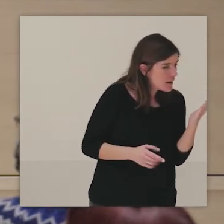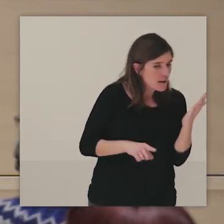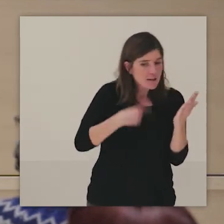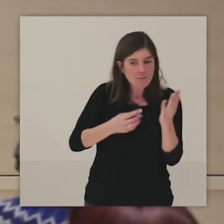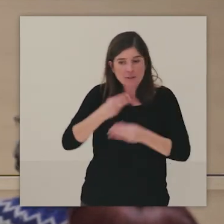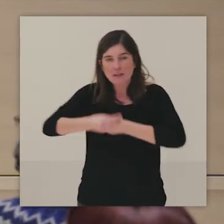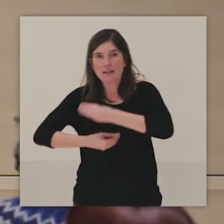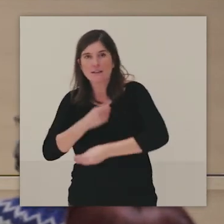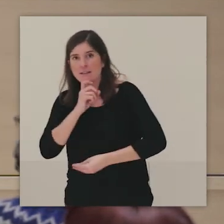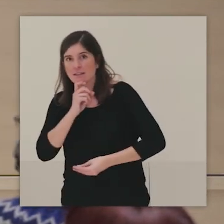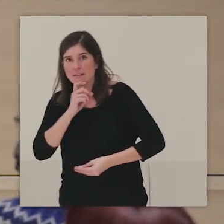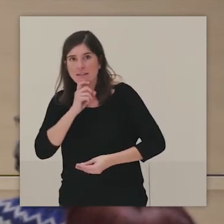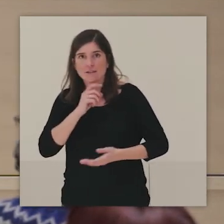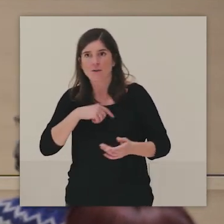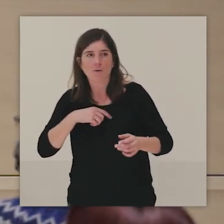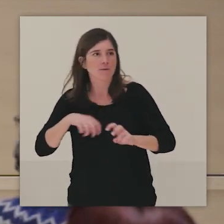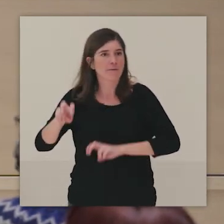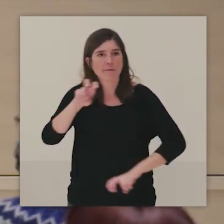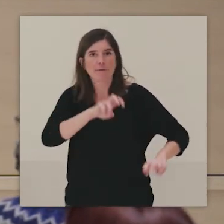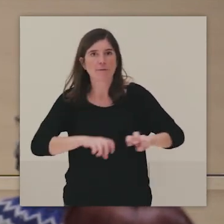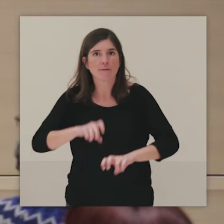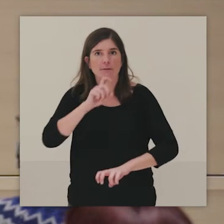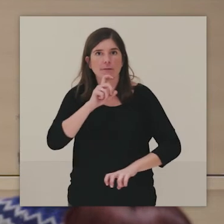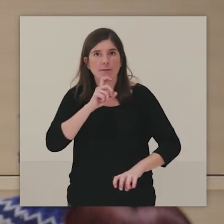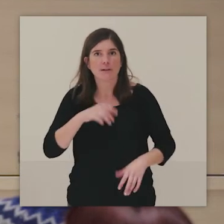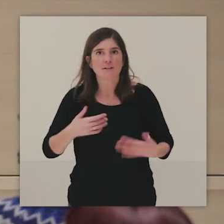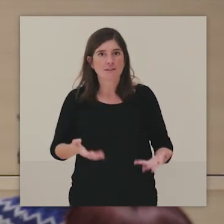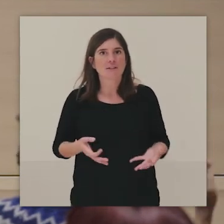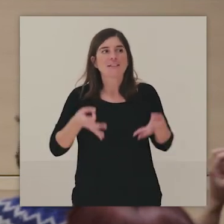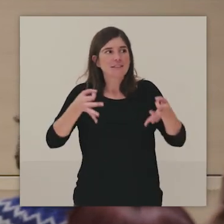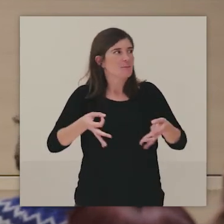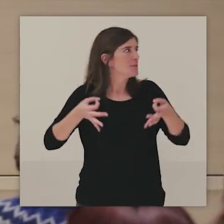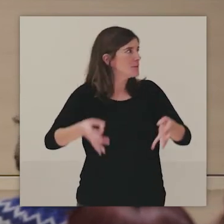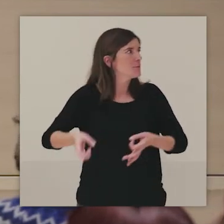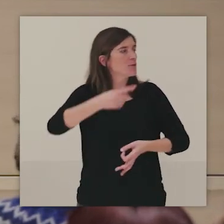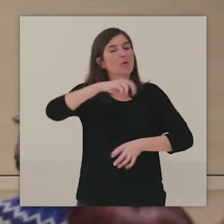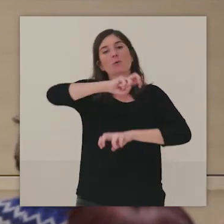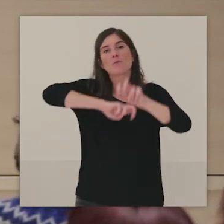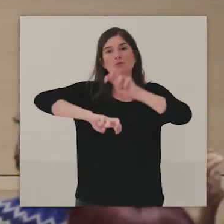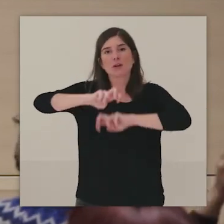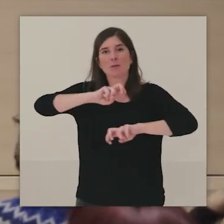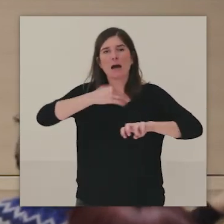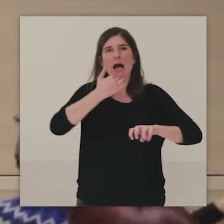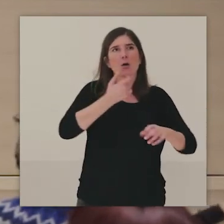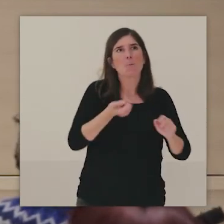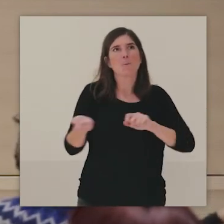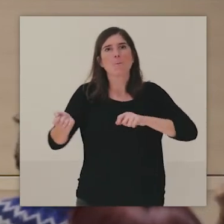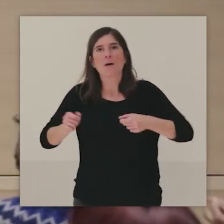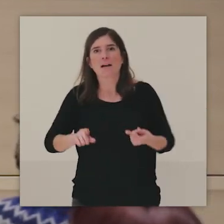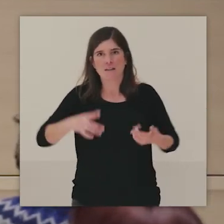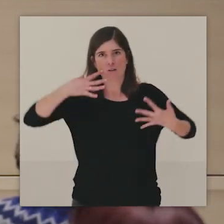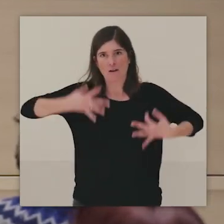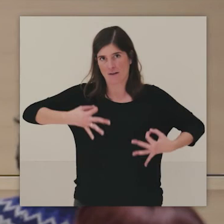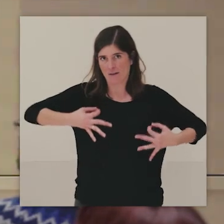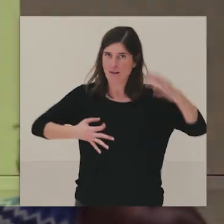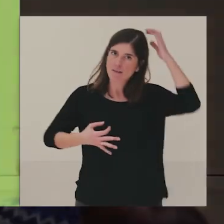cualquier persona. Por lo tanto, siempre buscaremos una opción que sea similar a la realidad, que parezca que nos engaña el ojo, con